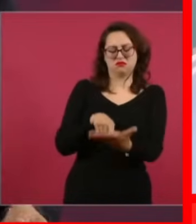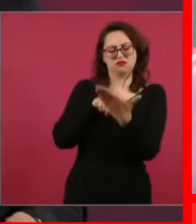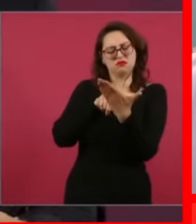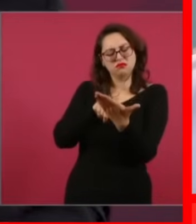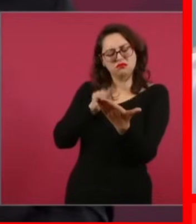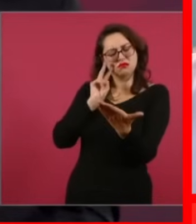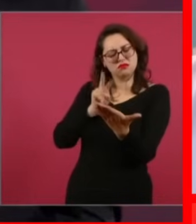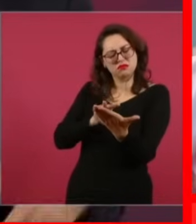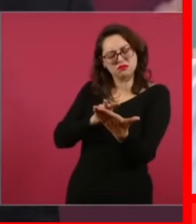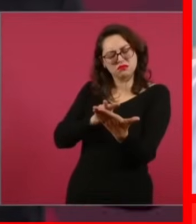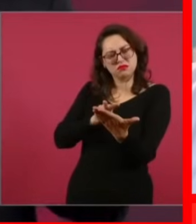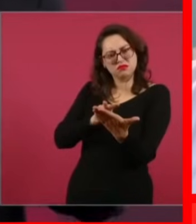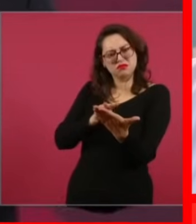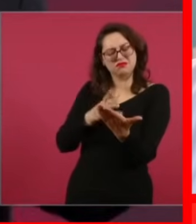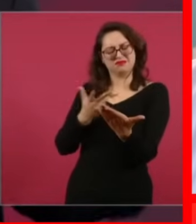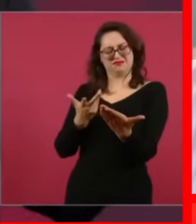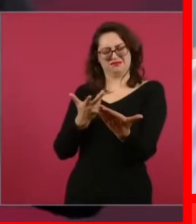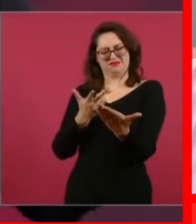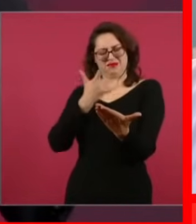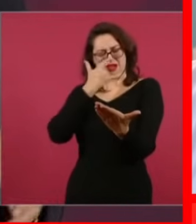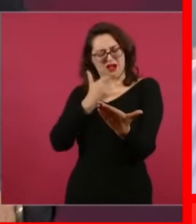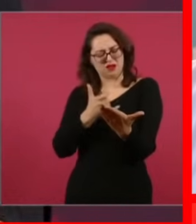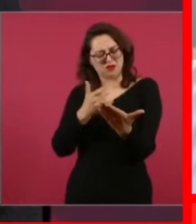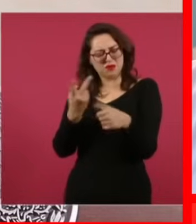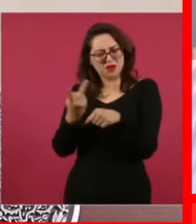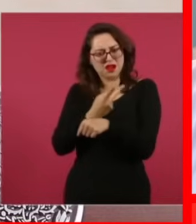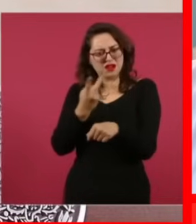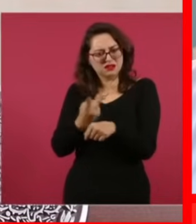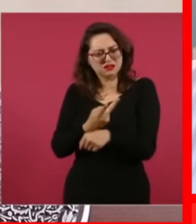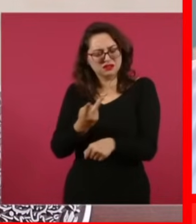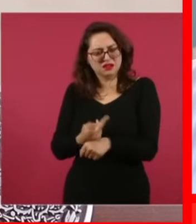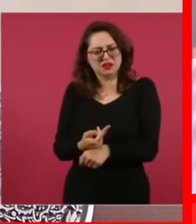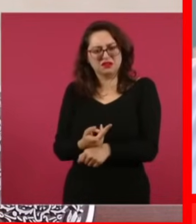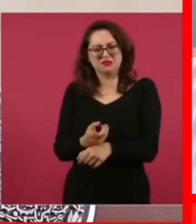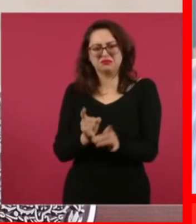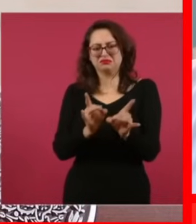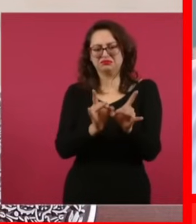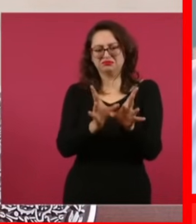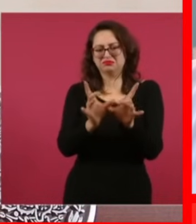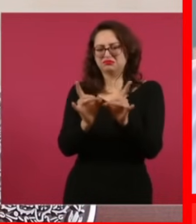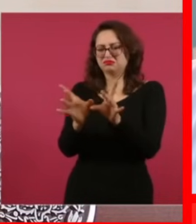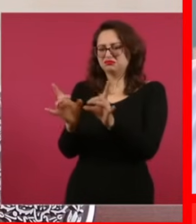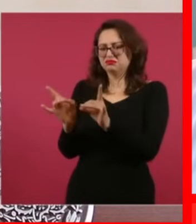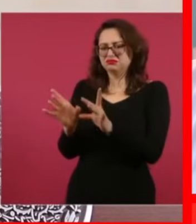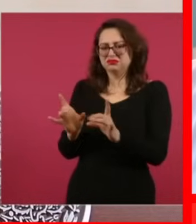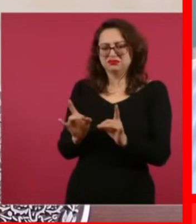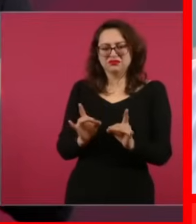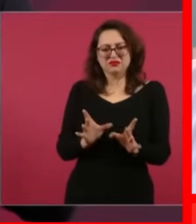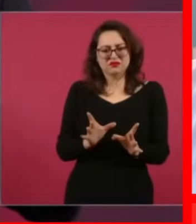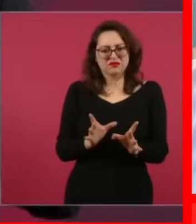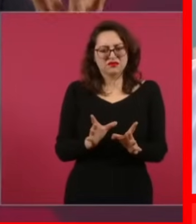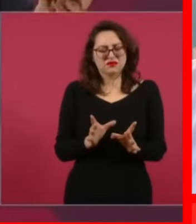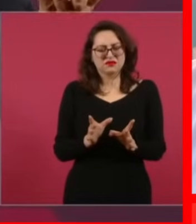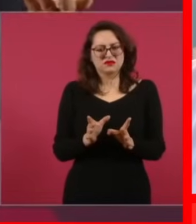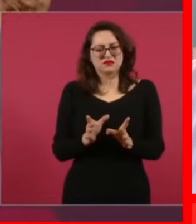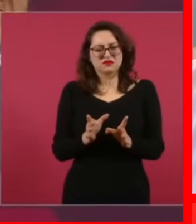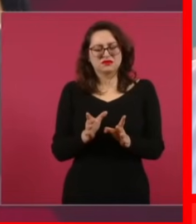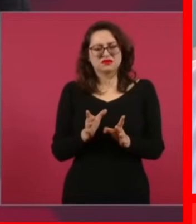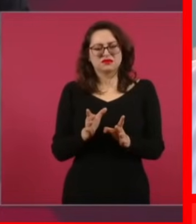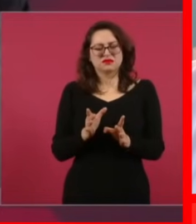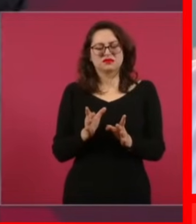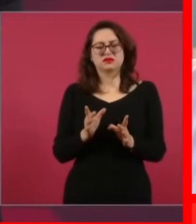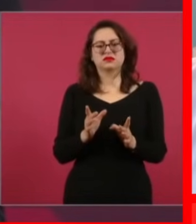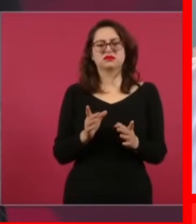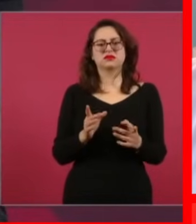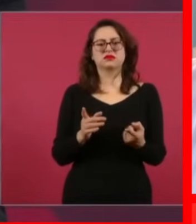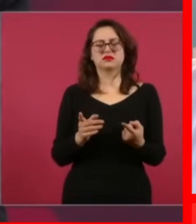que nos regalen un like para que le lleguemos a más personas con este video. Dejen sus comentarios y vamos a ver